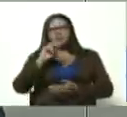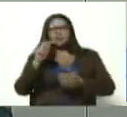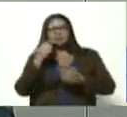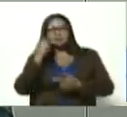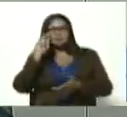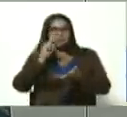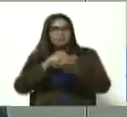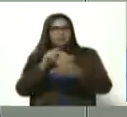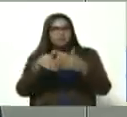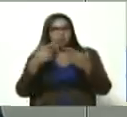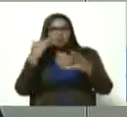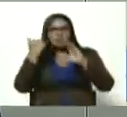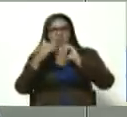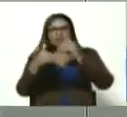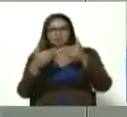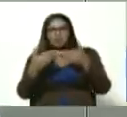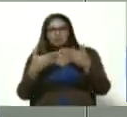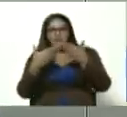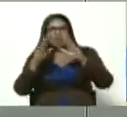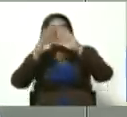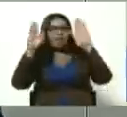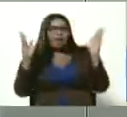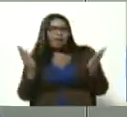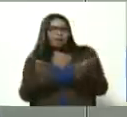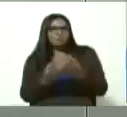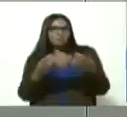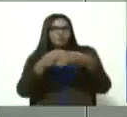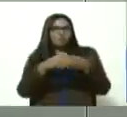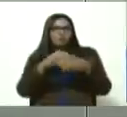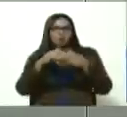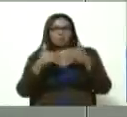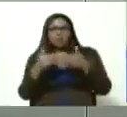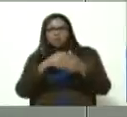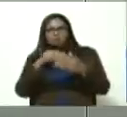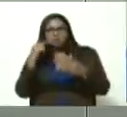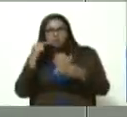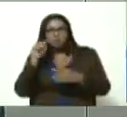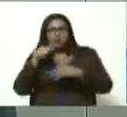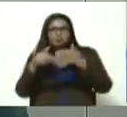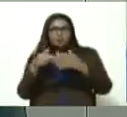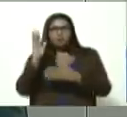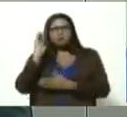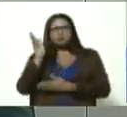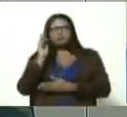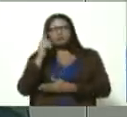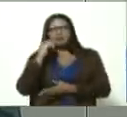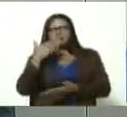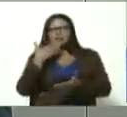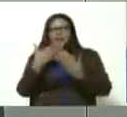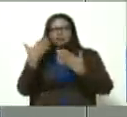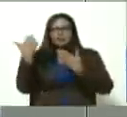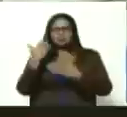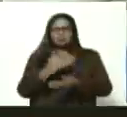cuál será el mensaje que dará al mundo la comisión venezolana durante dicha asamblea gracias